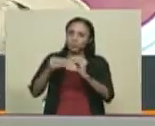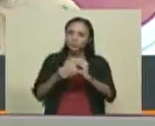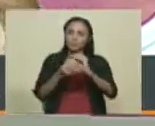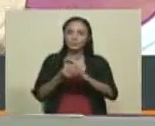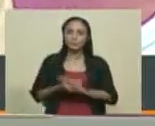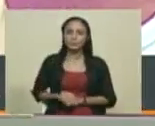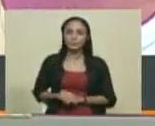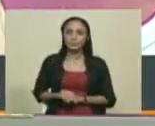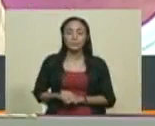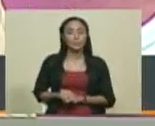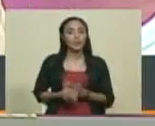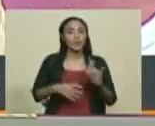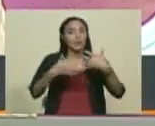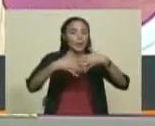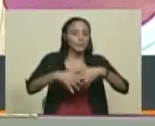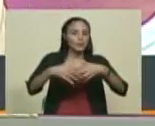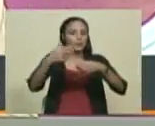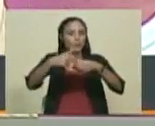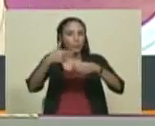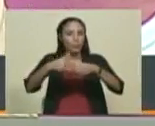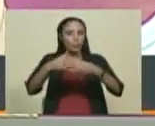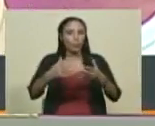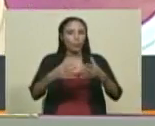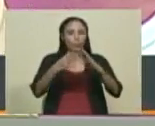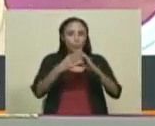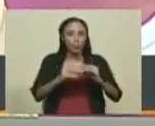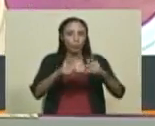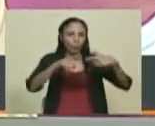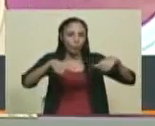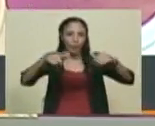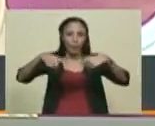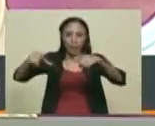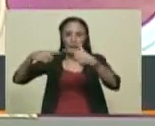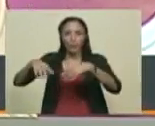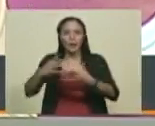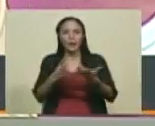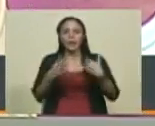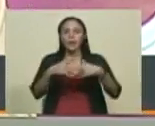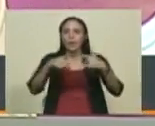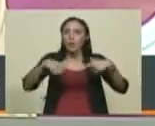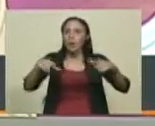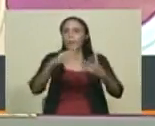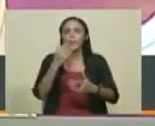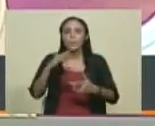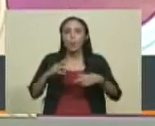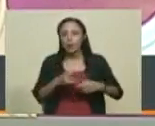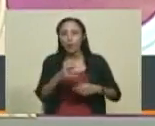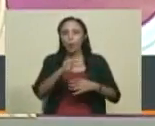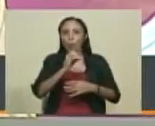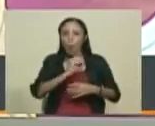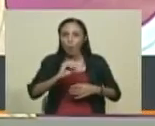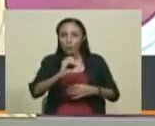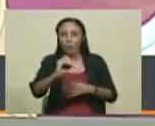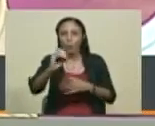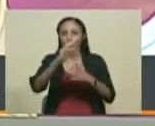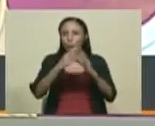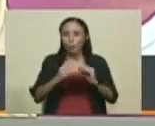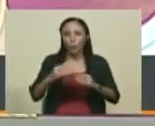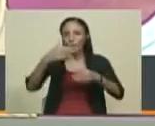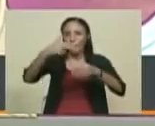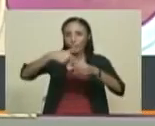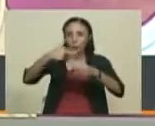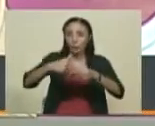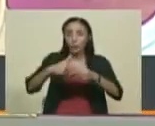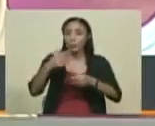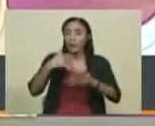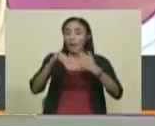desde los campos petroleros, para llegar otra vez a los niveles productivos del occidente del país, del Zulia, que